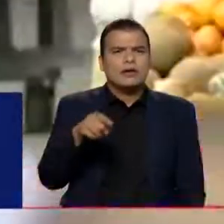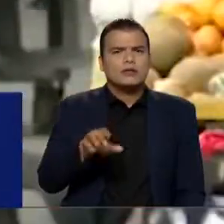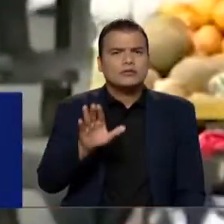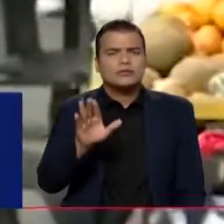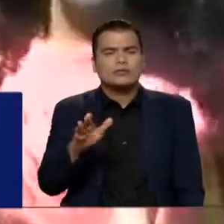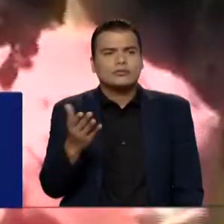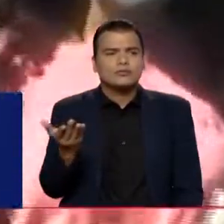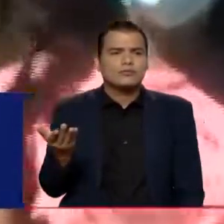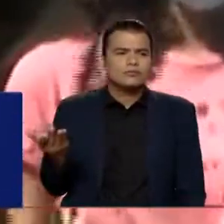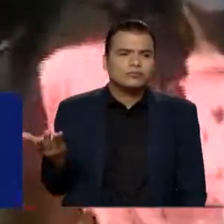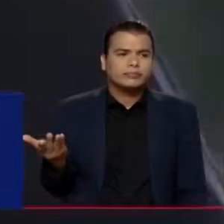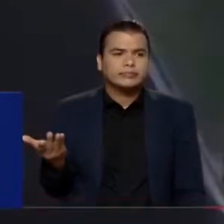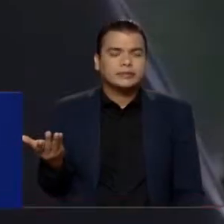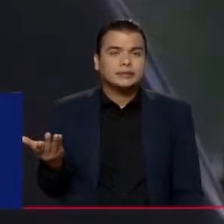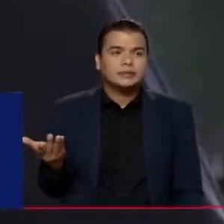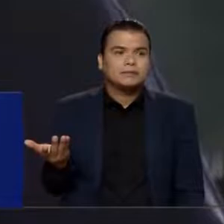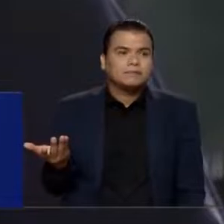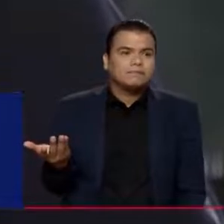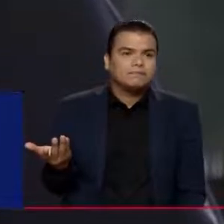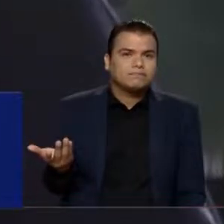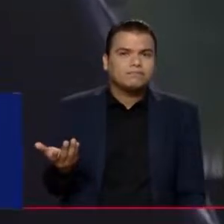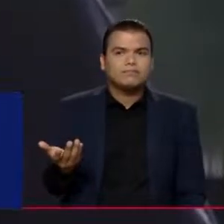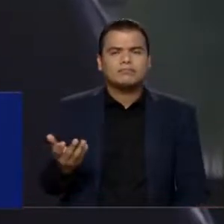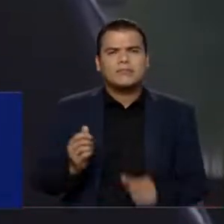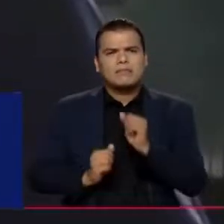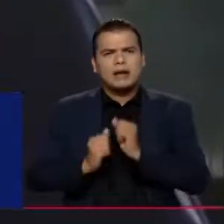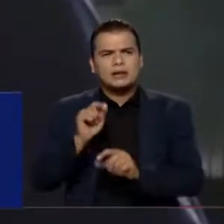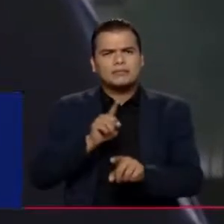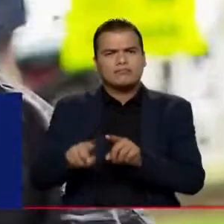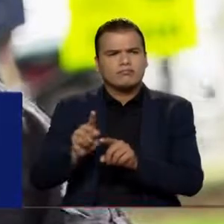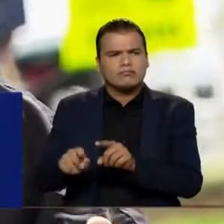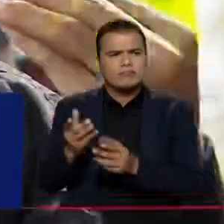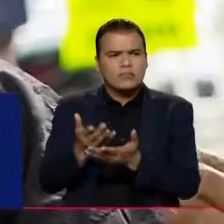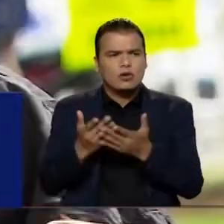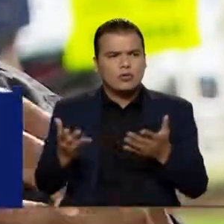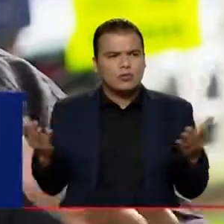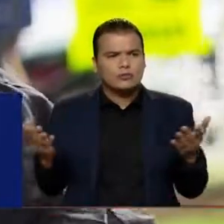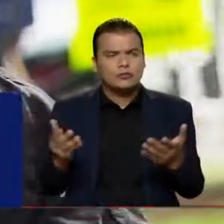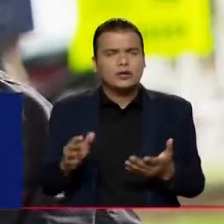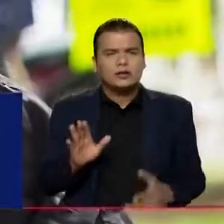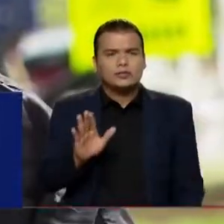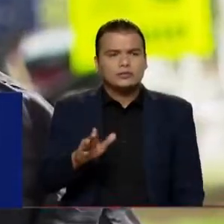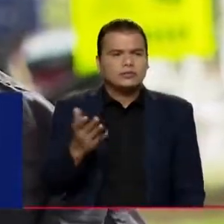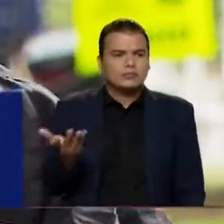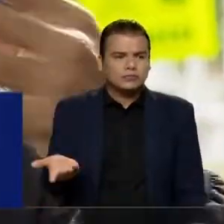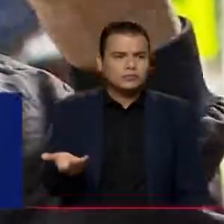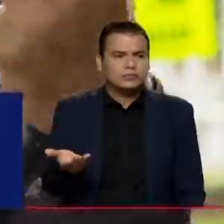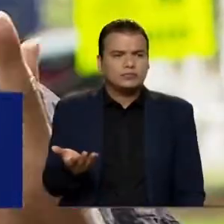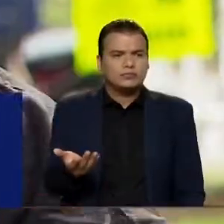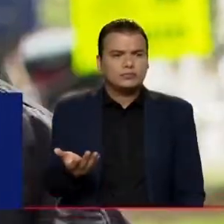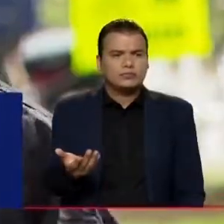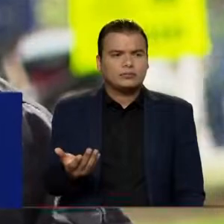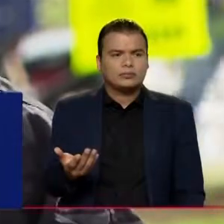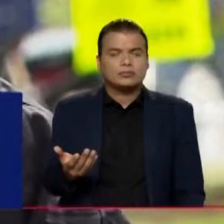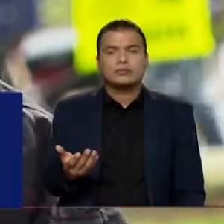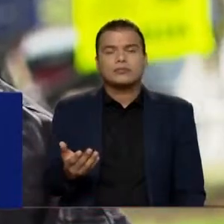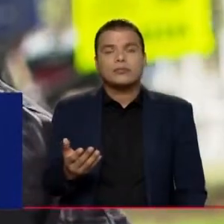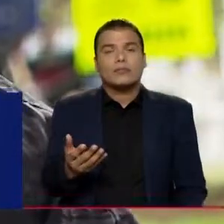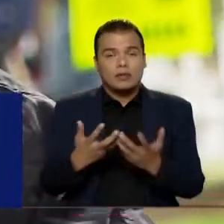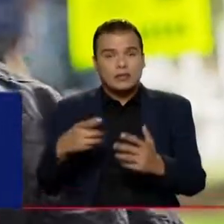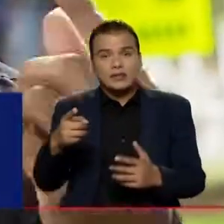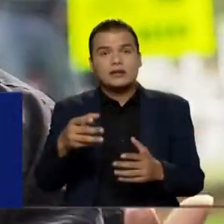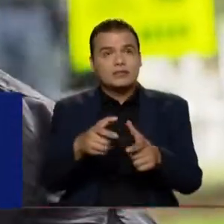integral. Operarios de máquinas, todas las cuestiones donde tienen que haber dos o tres personas para que se apoyen en el trabajo, solamente contratan a